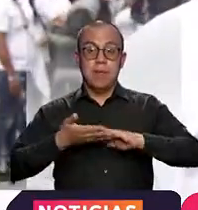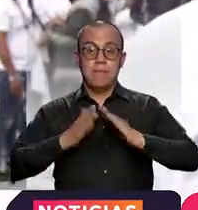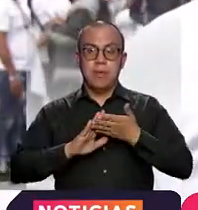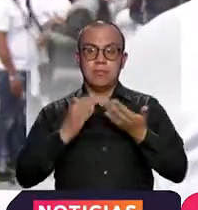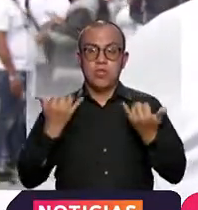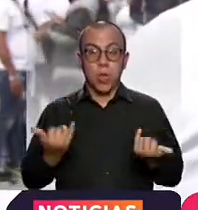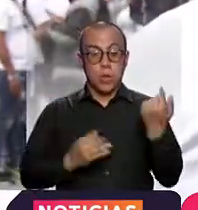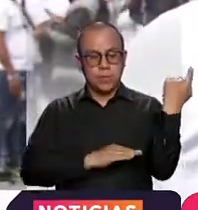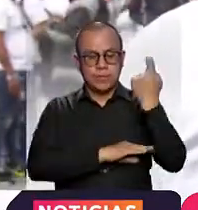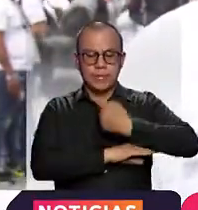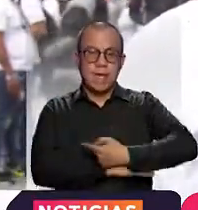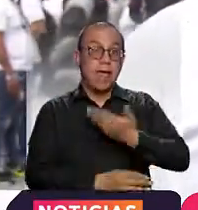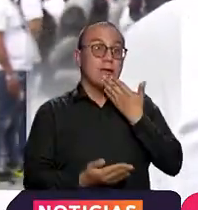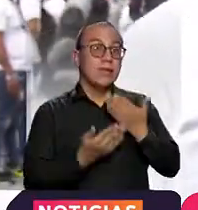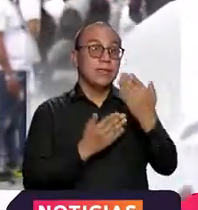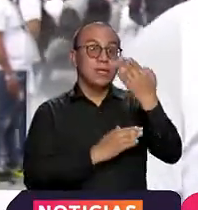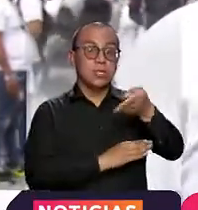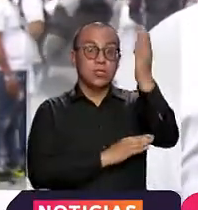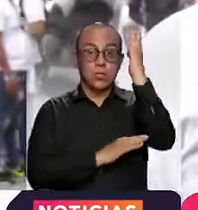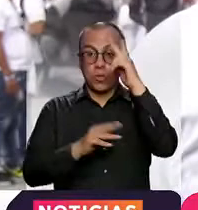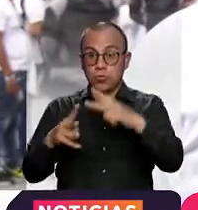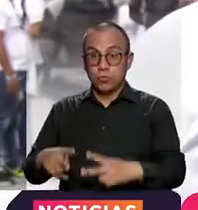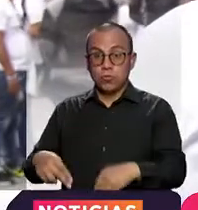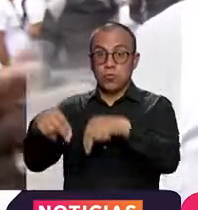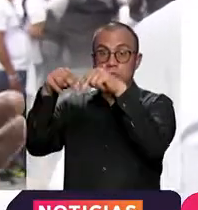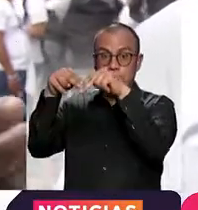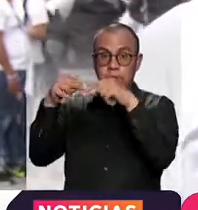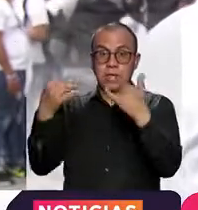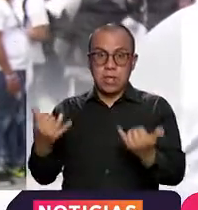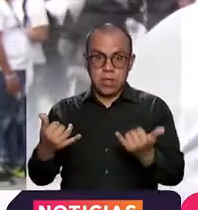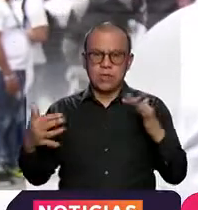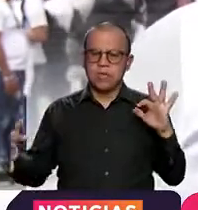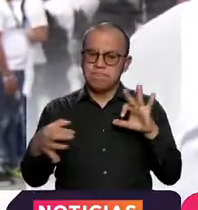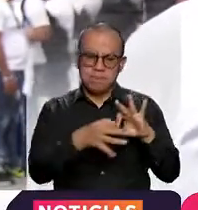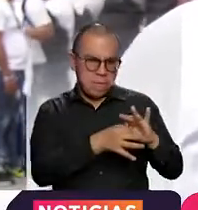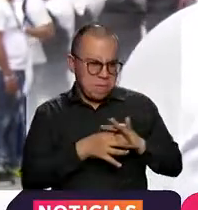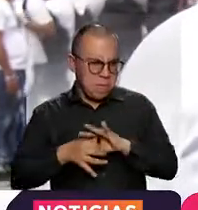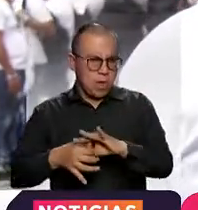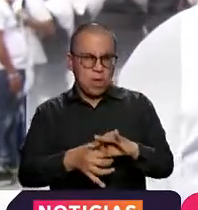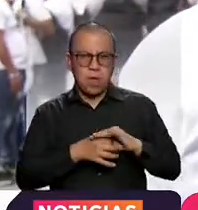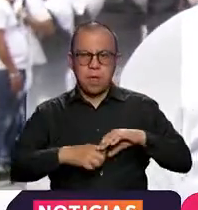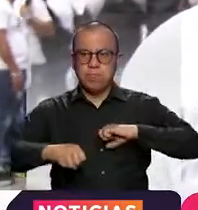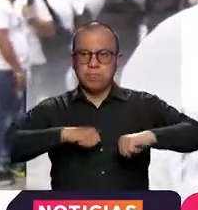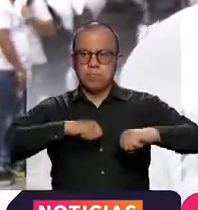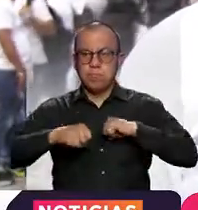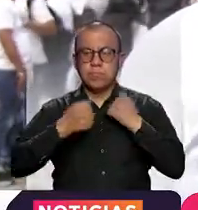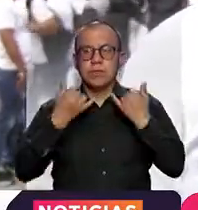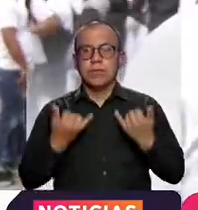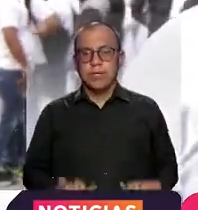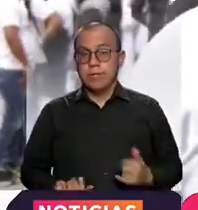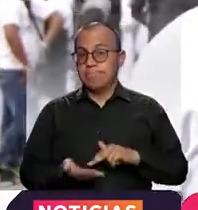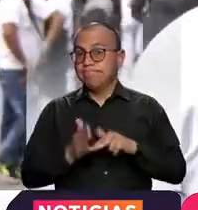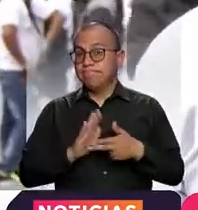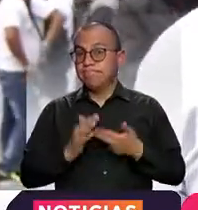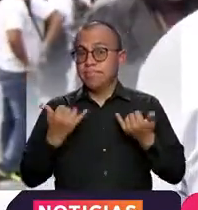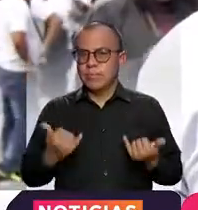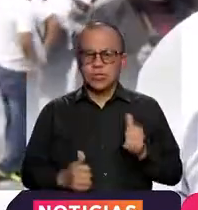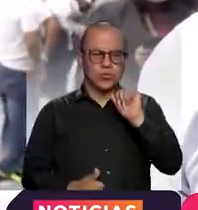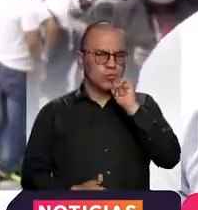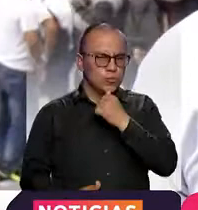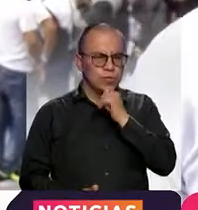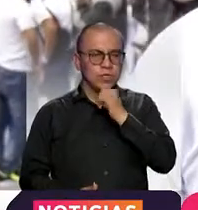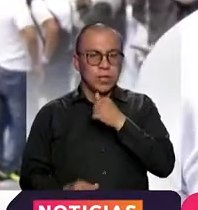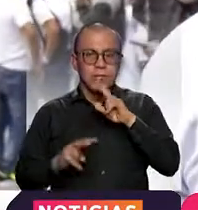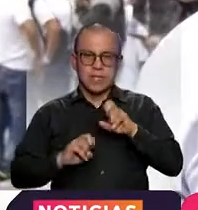día, pues, gracias a Dios, a la sociedad y a la unión de nosotros y a la fuerza de nosotros, al ver que hemos sufrido tanto por